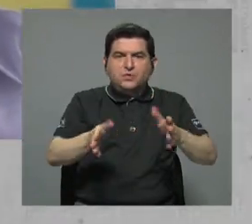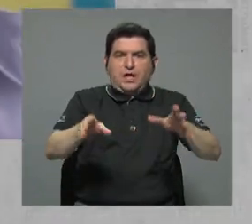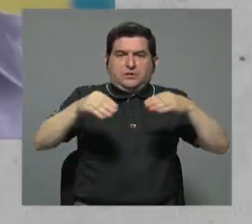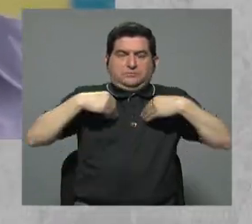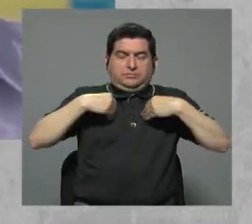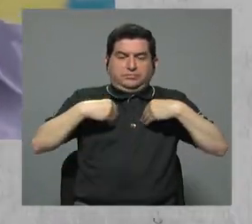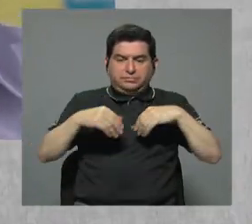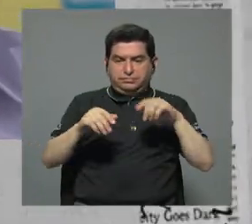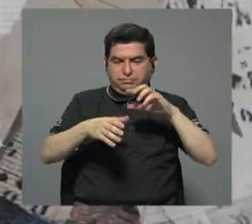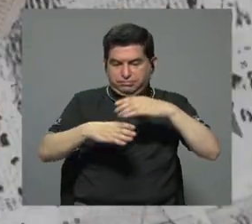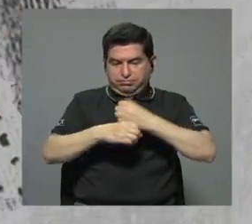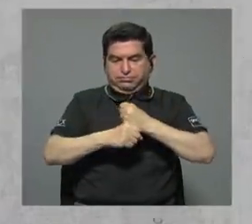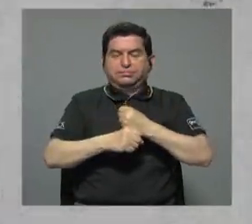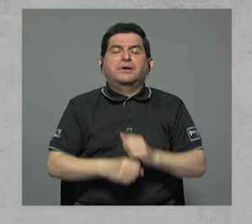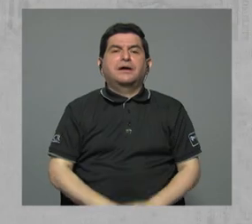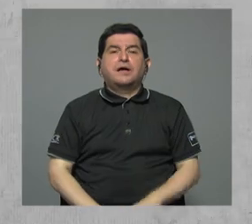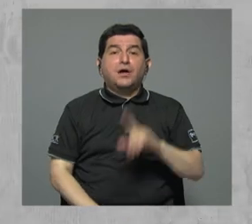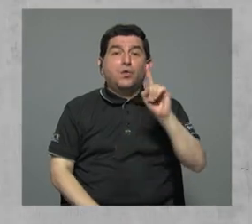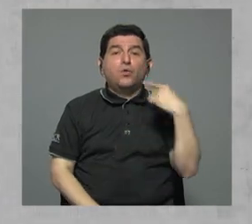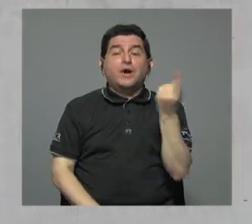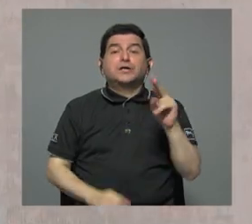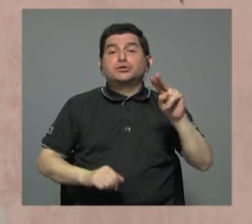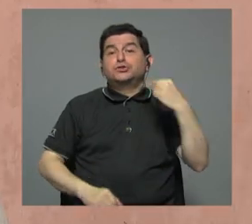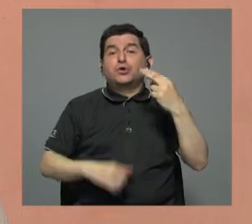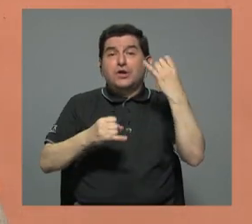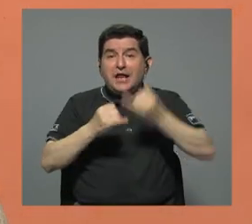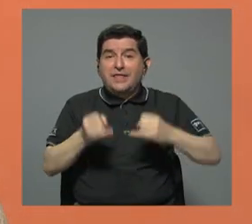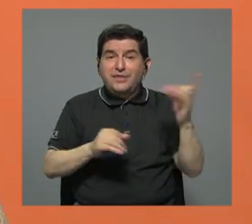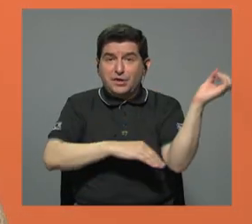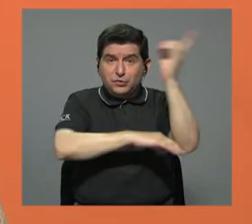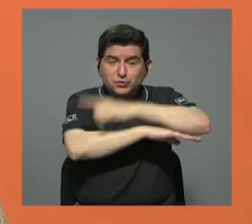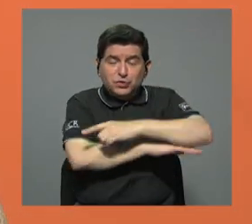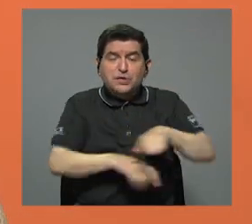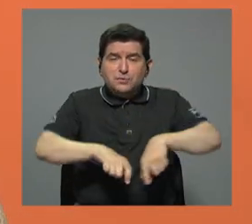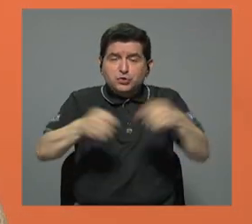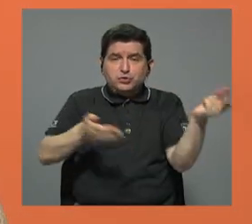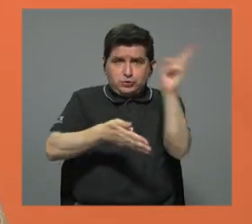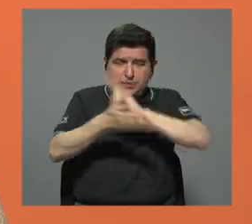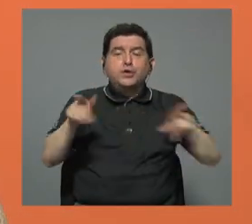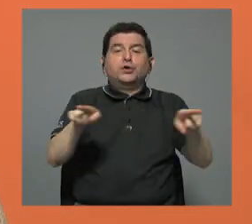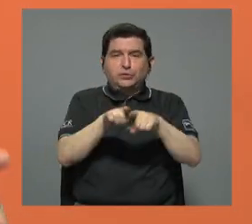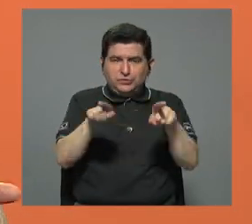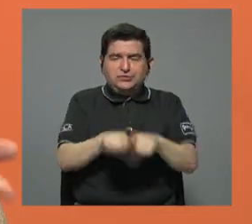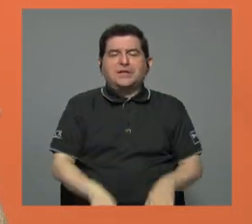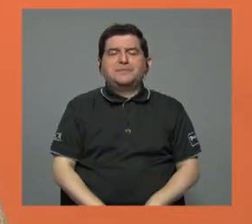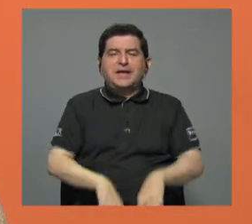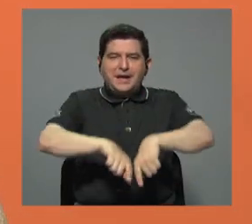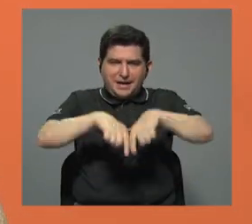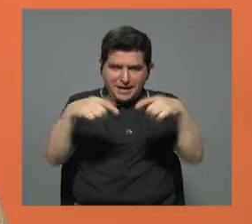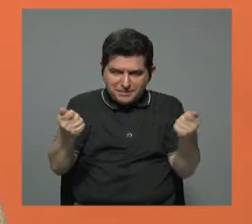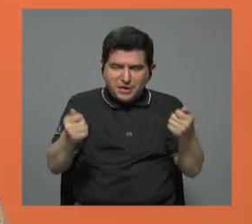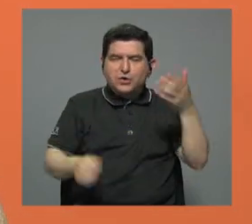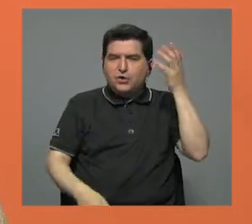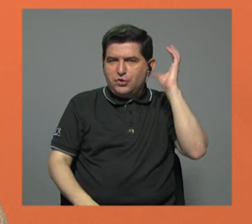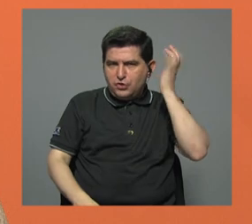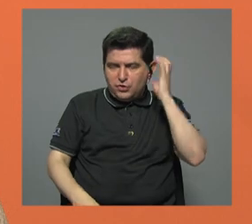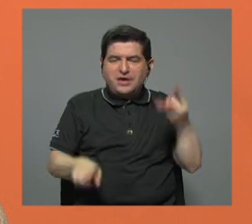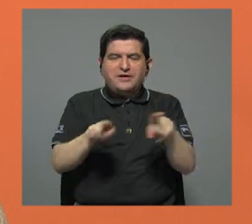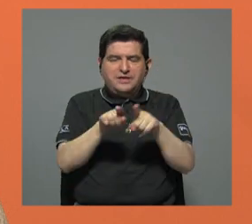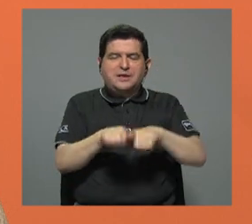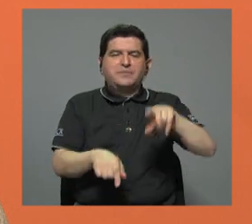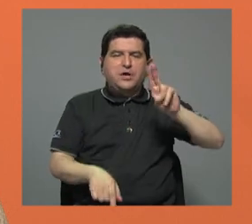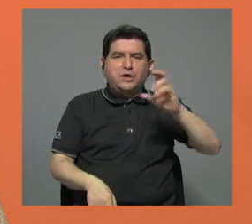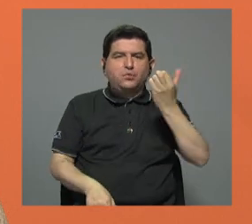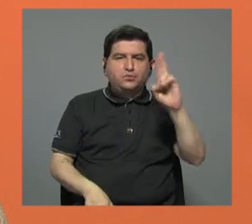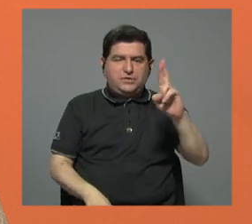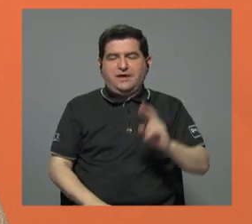pero esa es sólo una de las noticias que tuvimos en los últimos días que cubrió el semanario universidad también el semanario y en las radioemisoras de redes